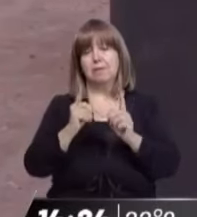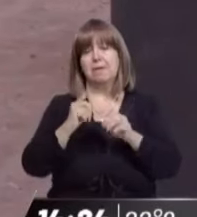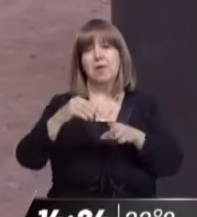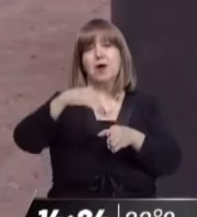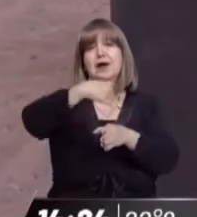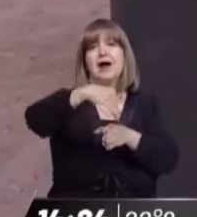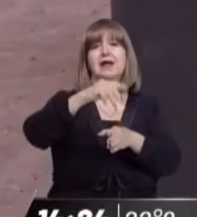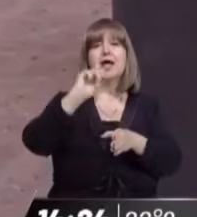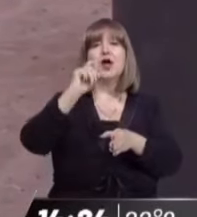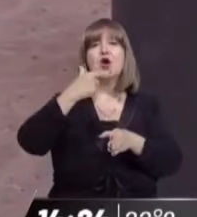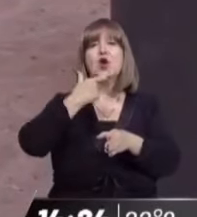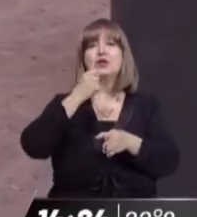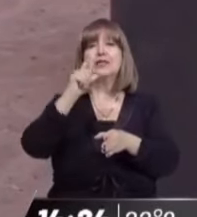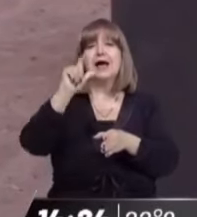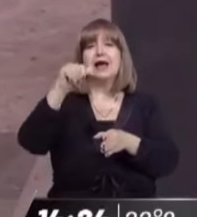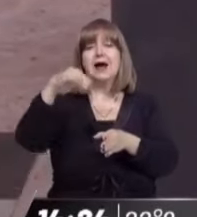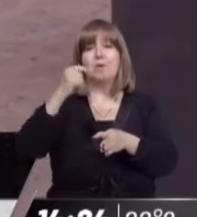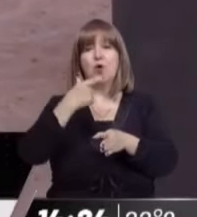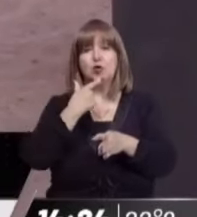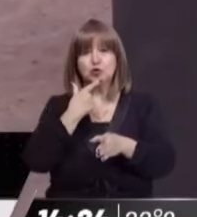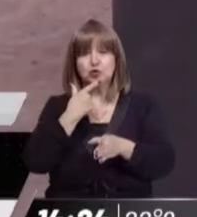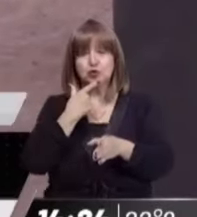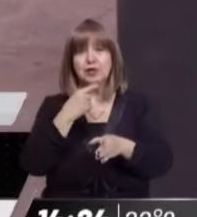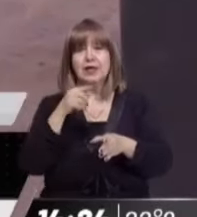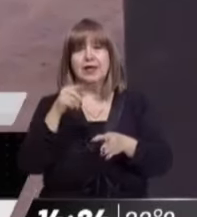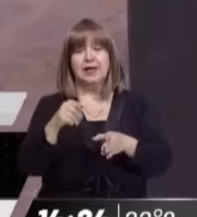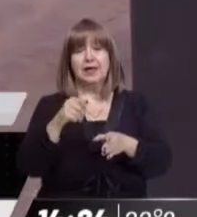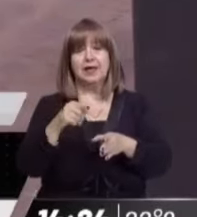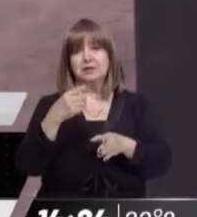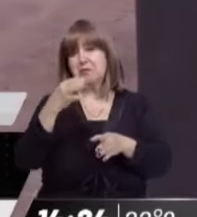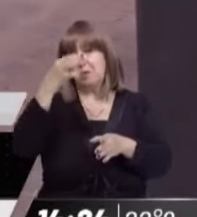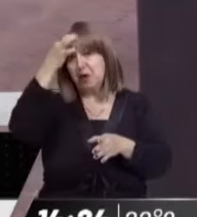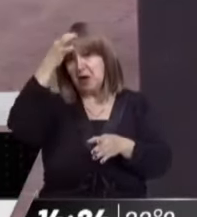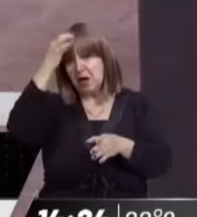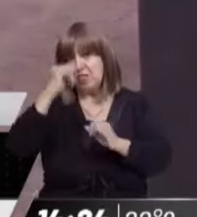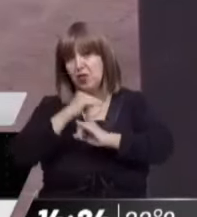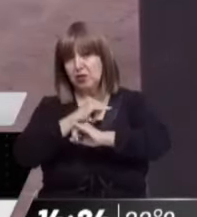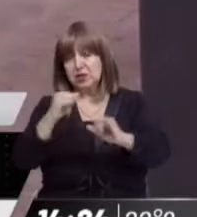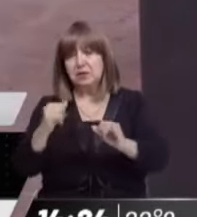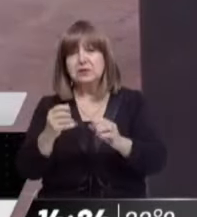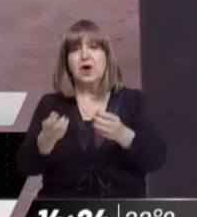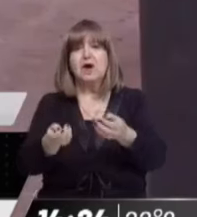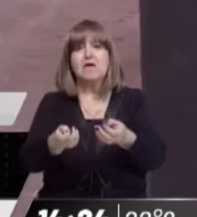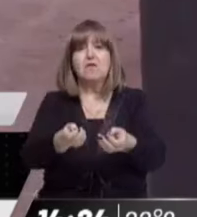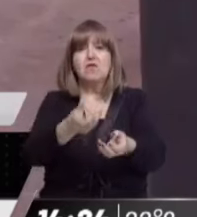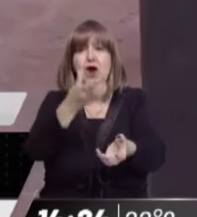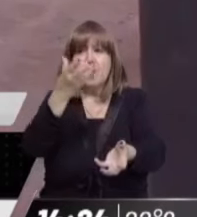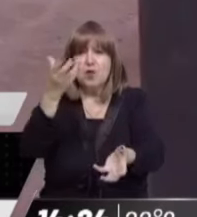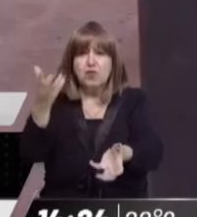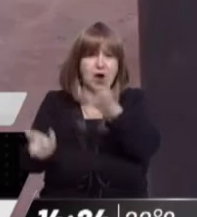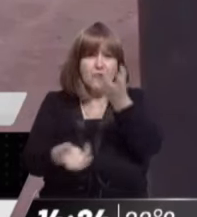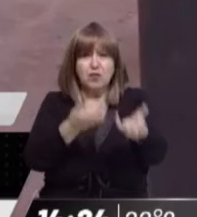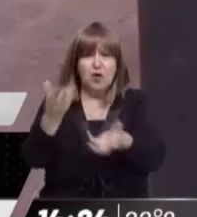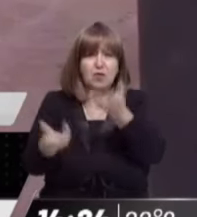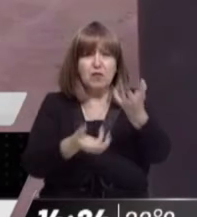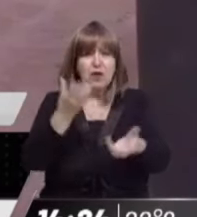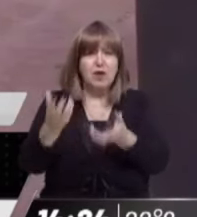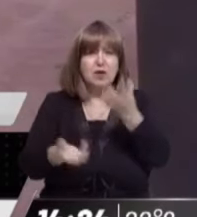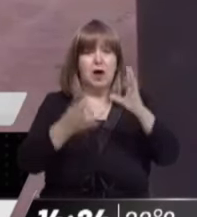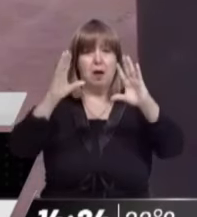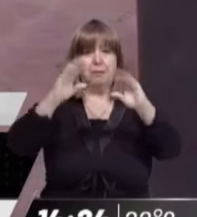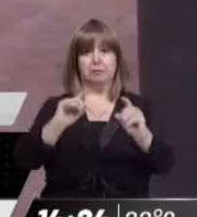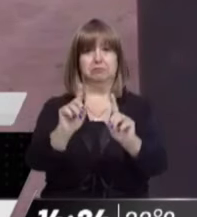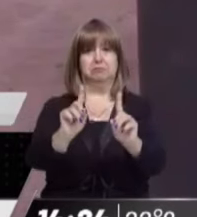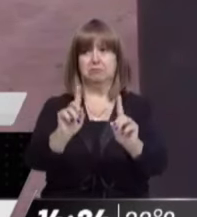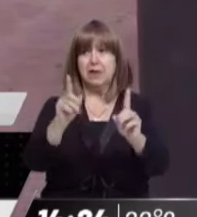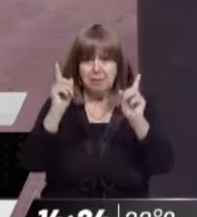calle Los Álamos, en la Avícola Cruz, donde cerca del mediodía se desató un fuerte incendio que aún no puede ser